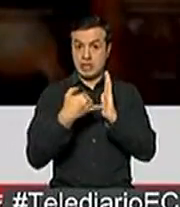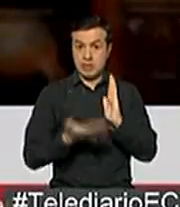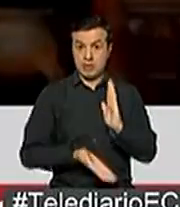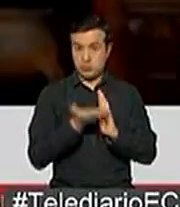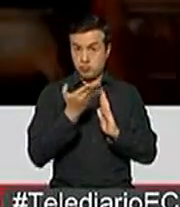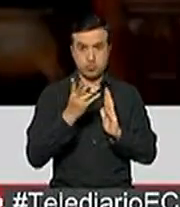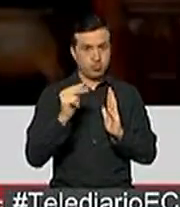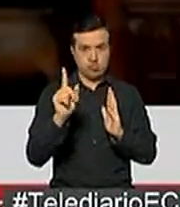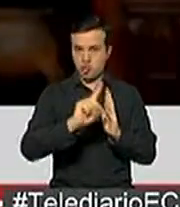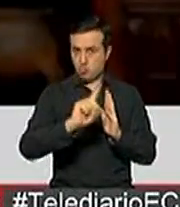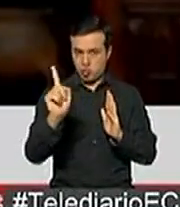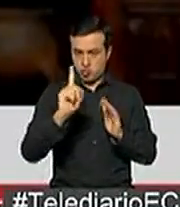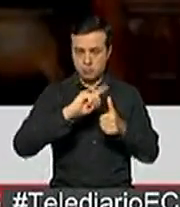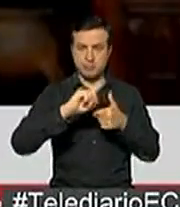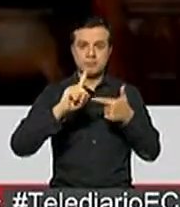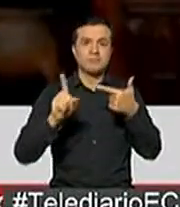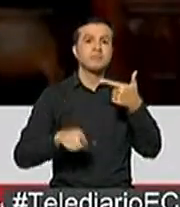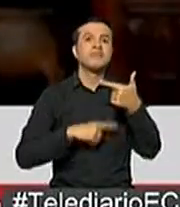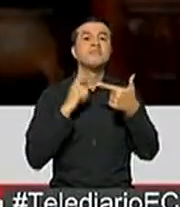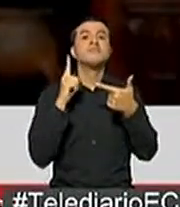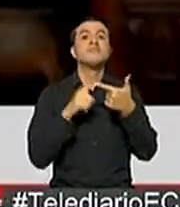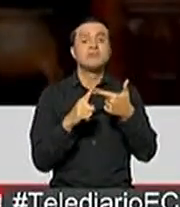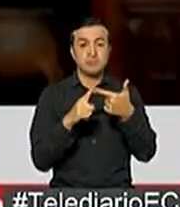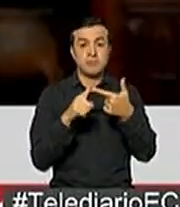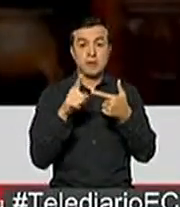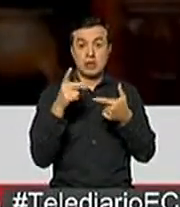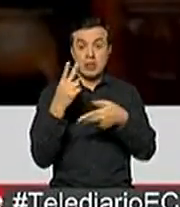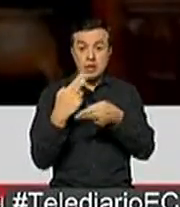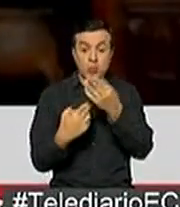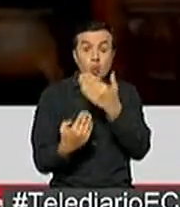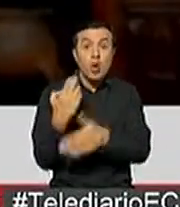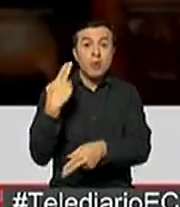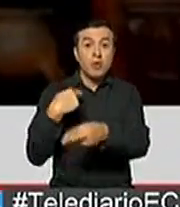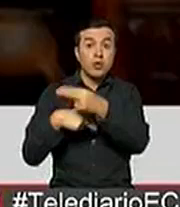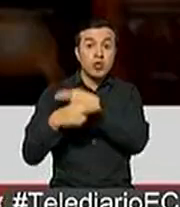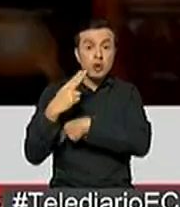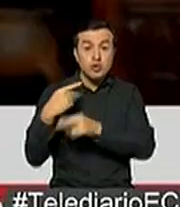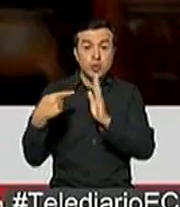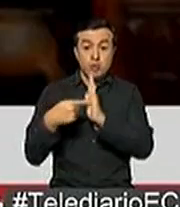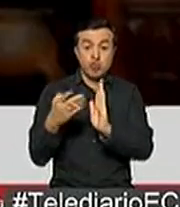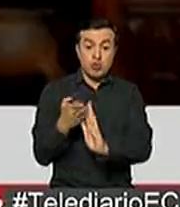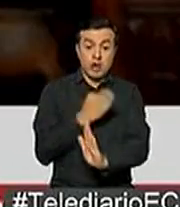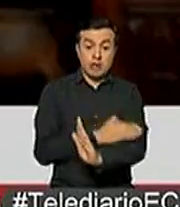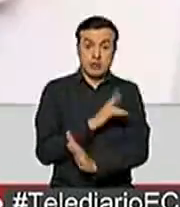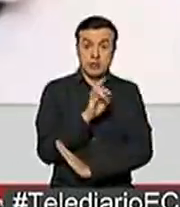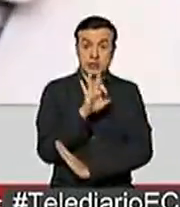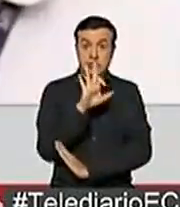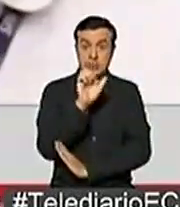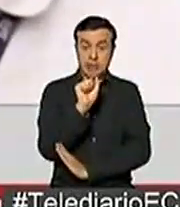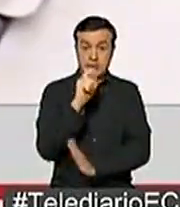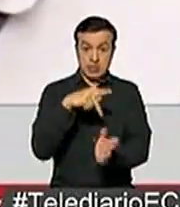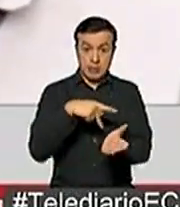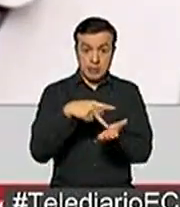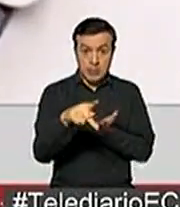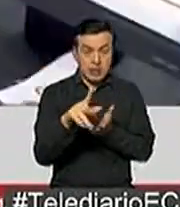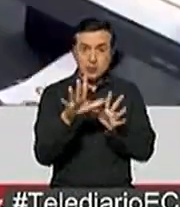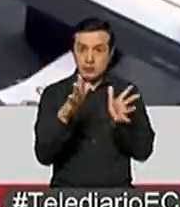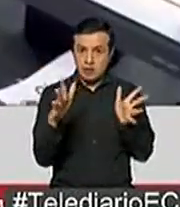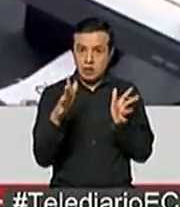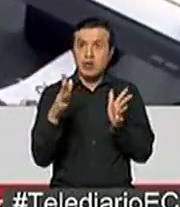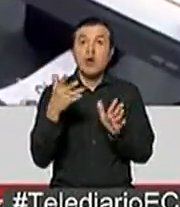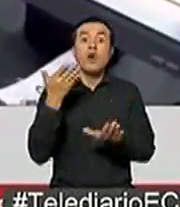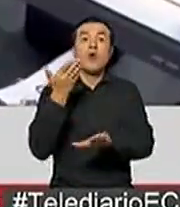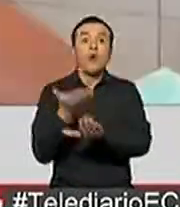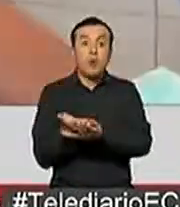el segundo facilitaremos la vida de los emprendedores con eliminación del anticipo al impuesto a la renta y en la eliminación de la